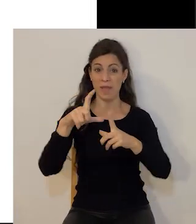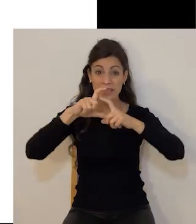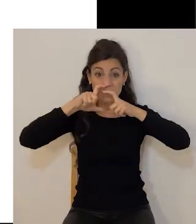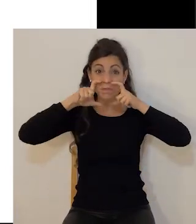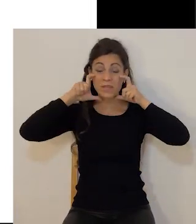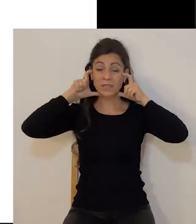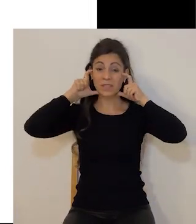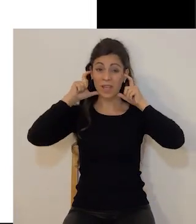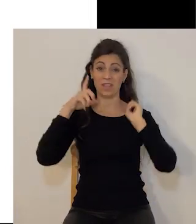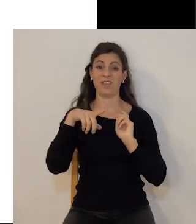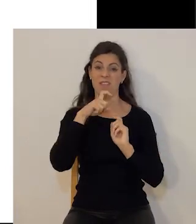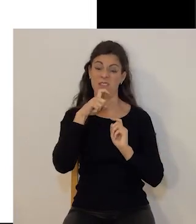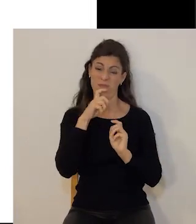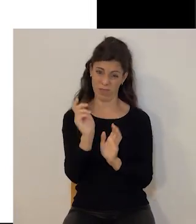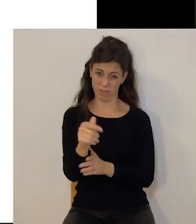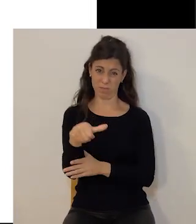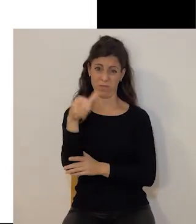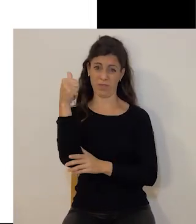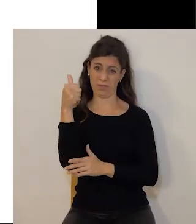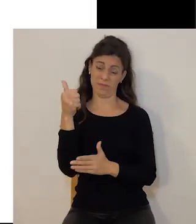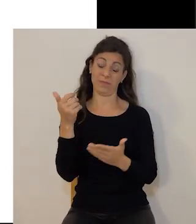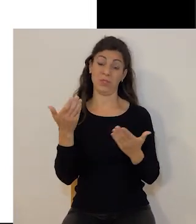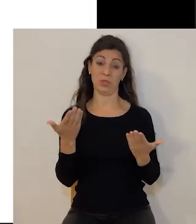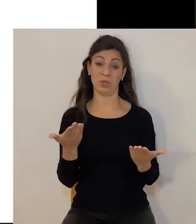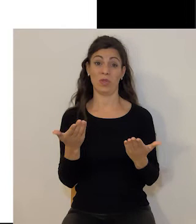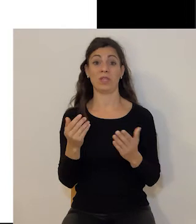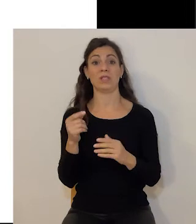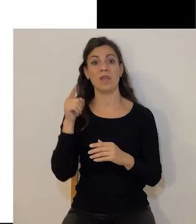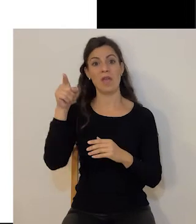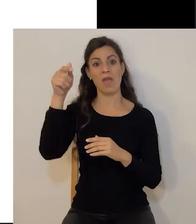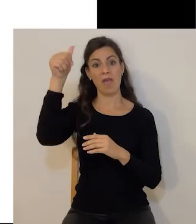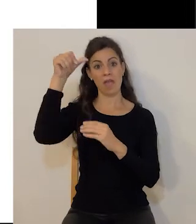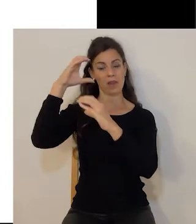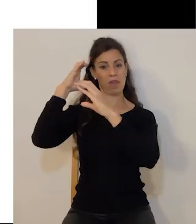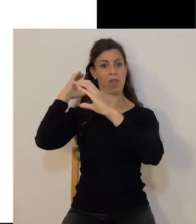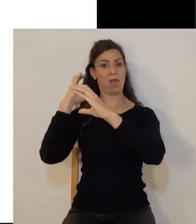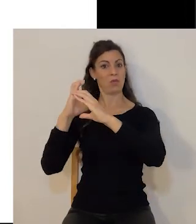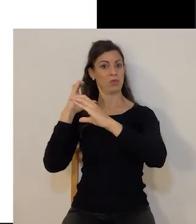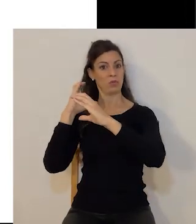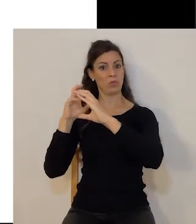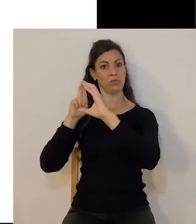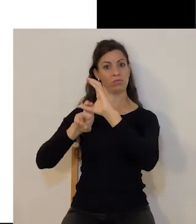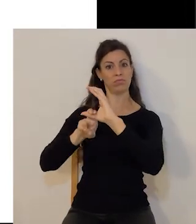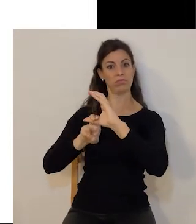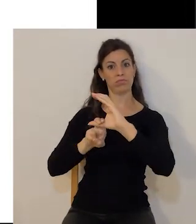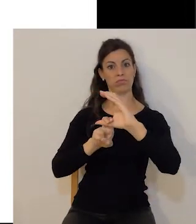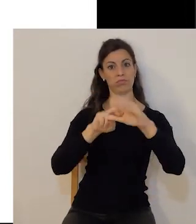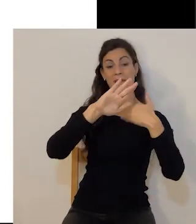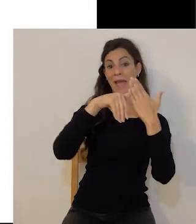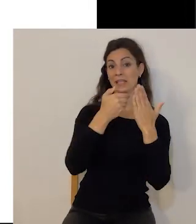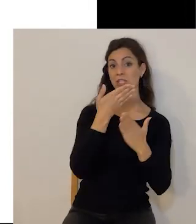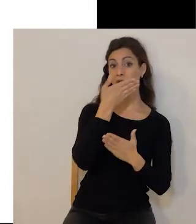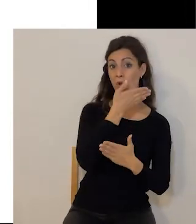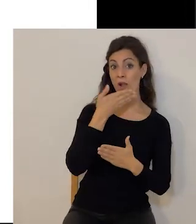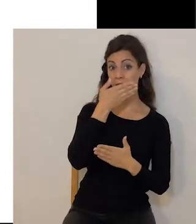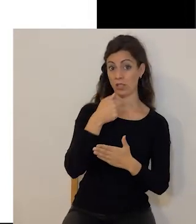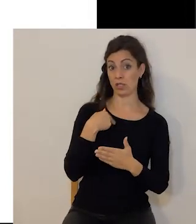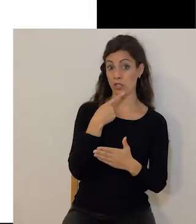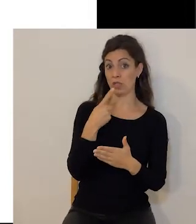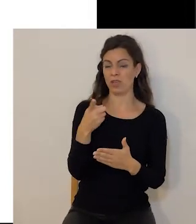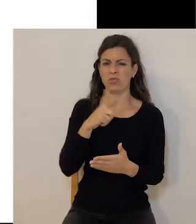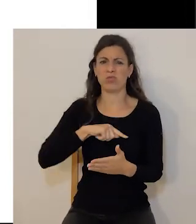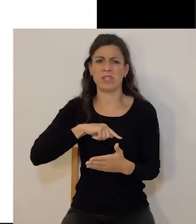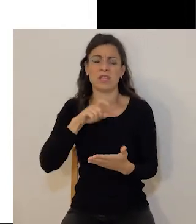mucho más difícil hoy en día. Entonces va en autobús al colegio y le digo, ¿cómo